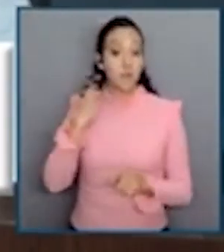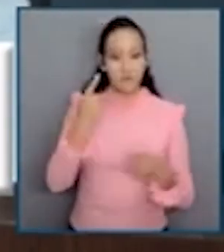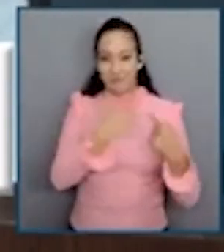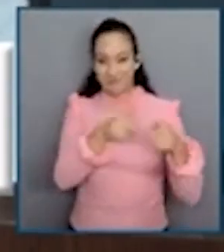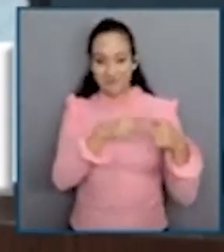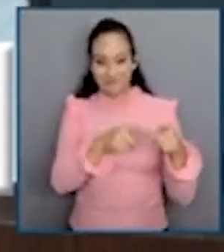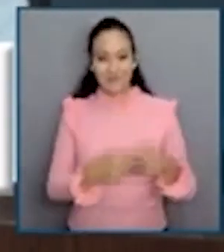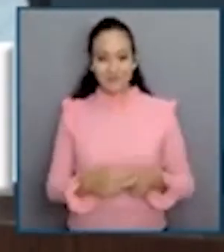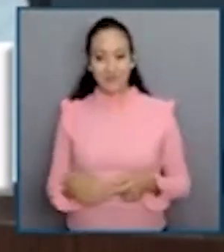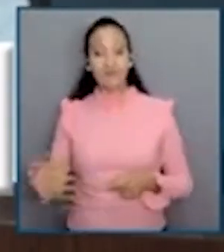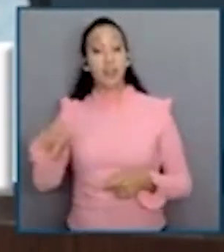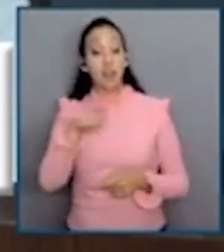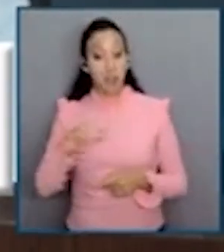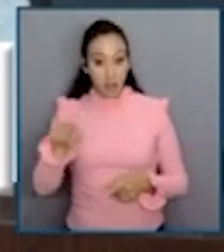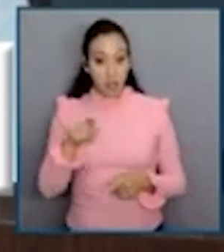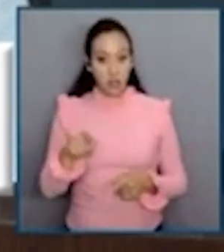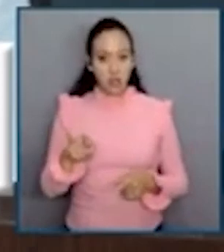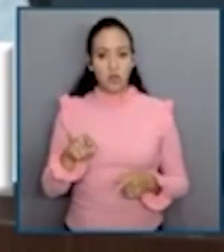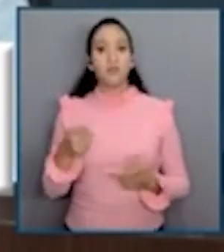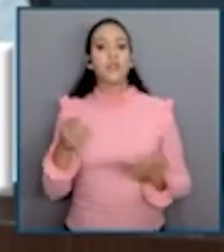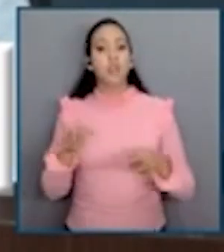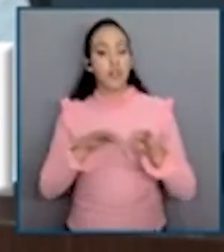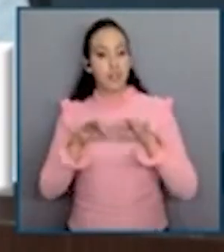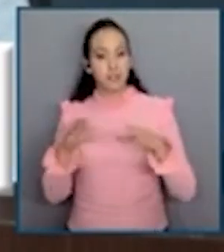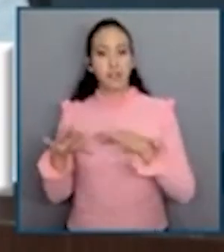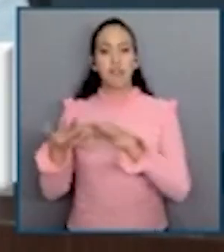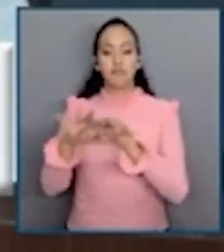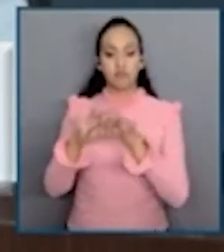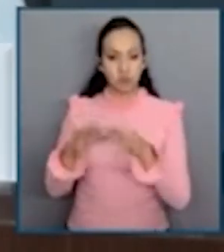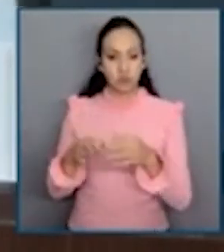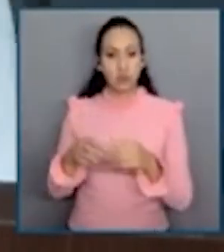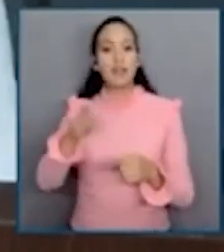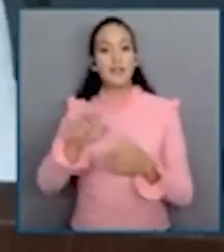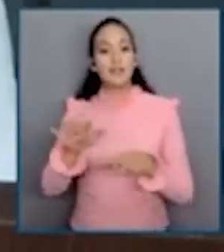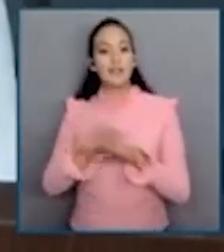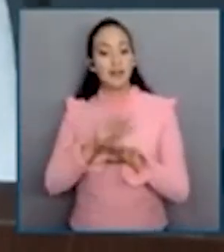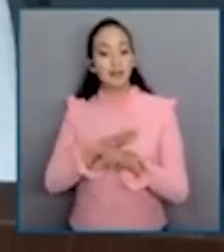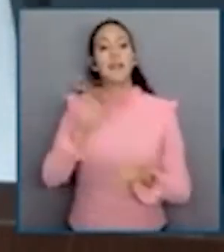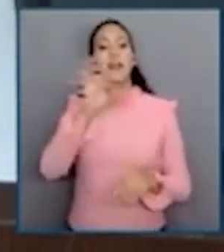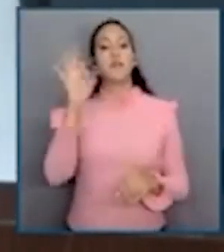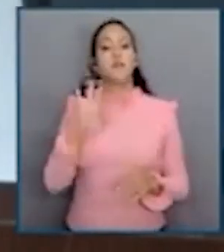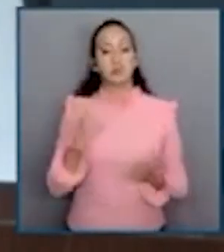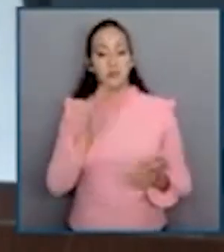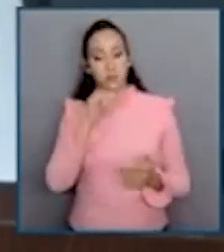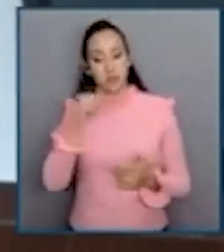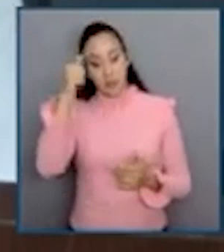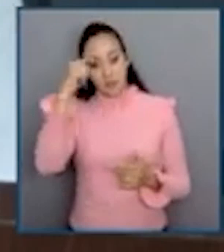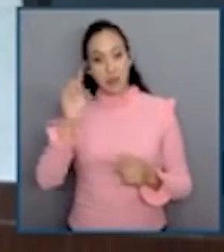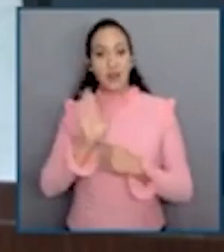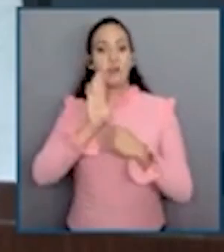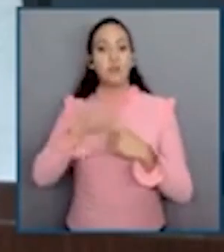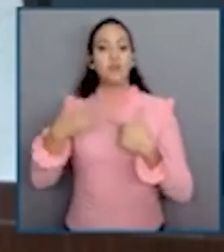bajo la figura de coalición puedan distorsionar los porcentajes de representatividad con que